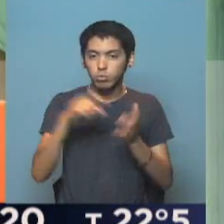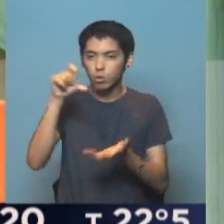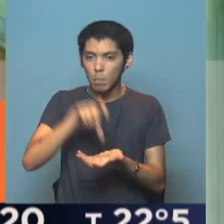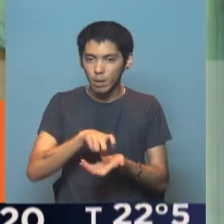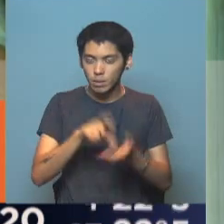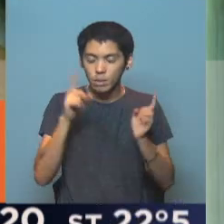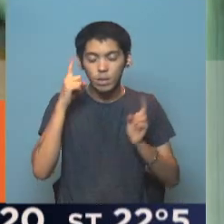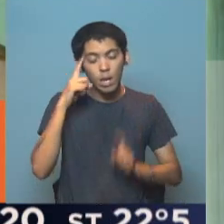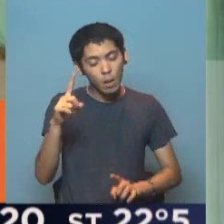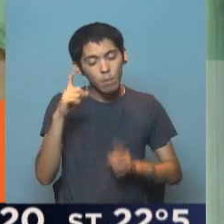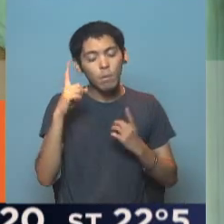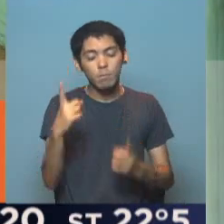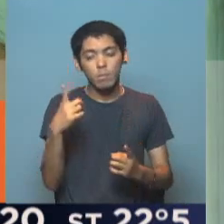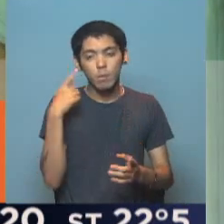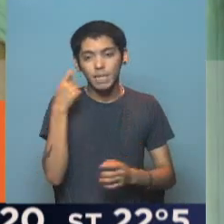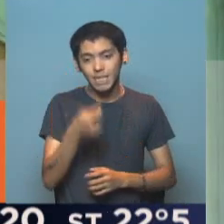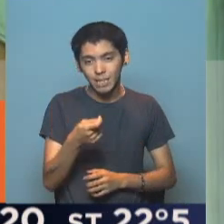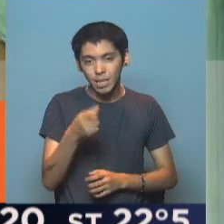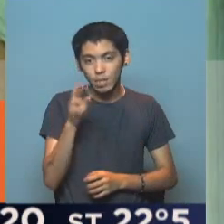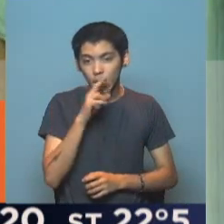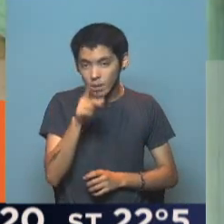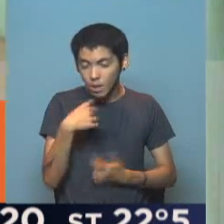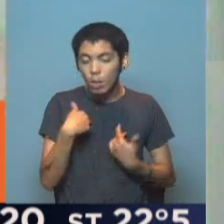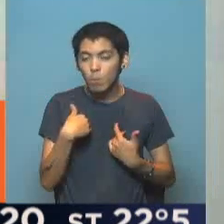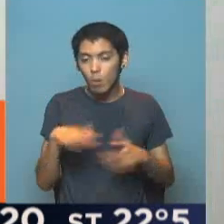fue evitable, que hubo